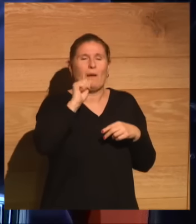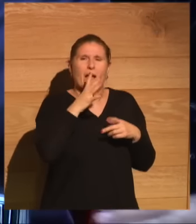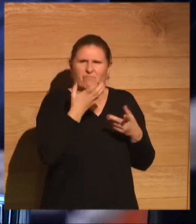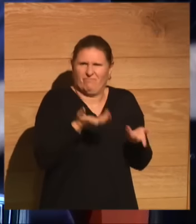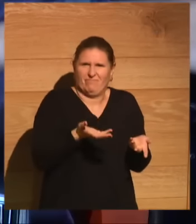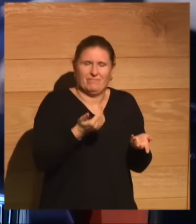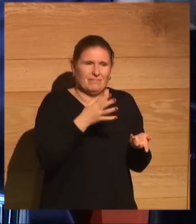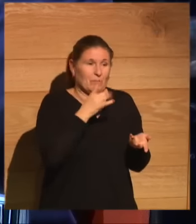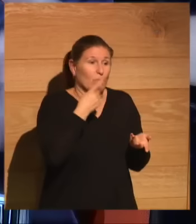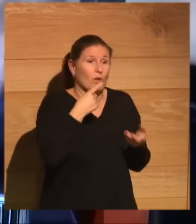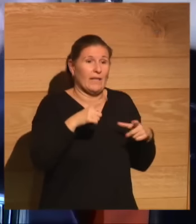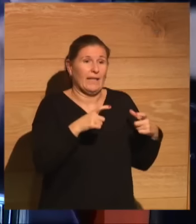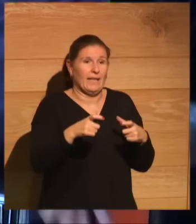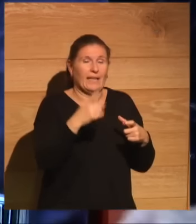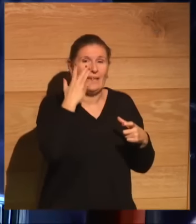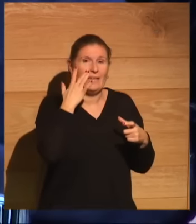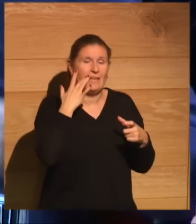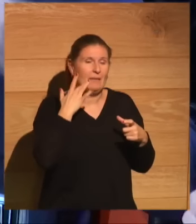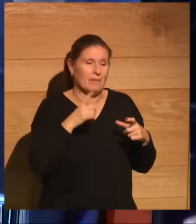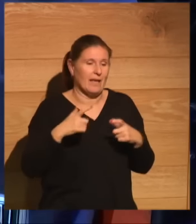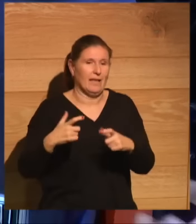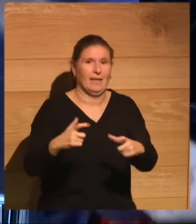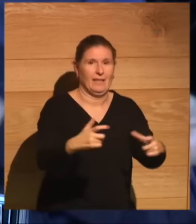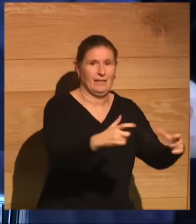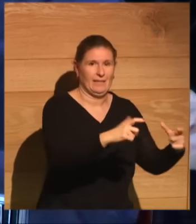te voy a contar cosas. Limpia. Esta película,